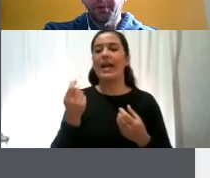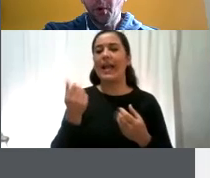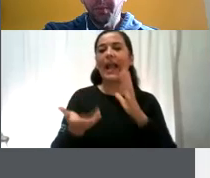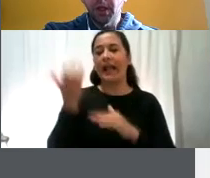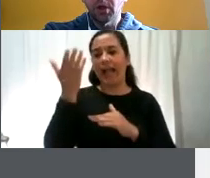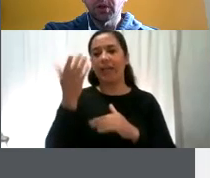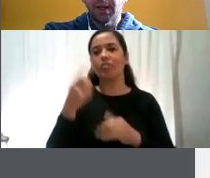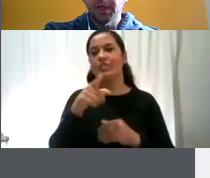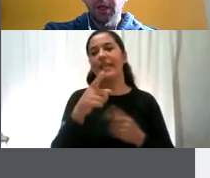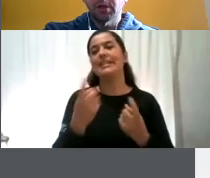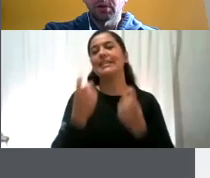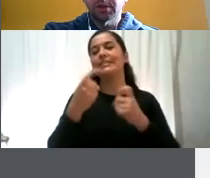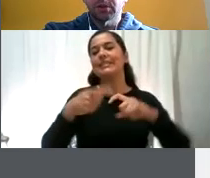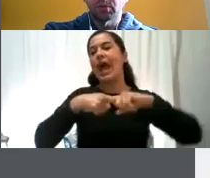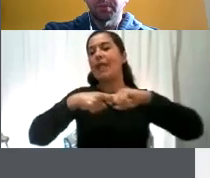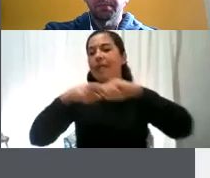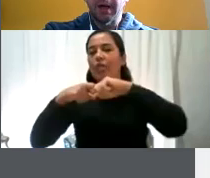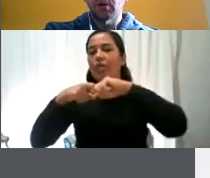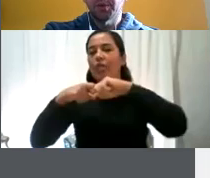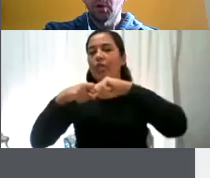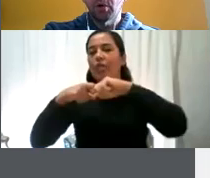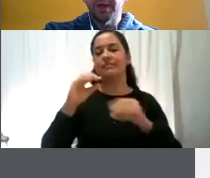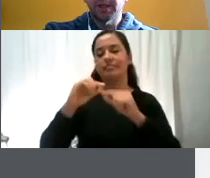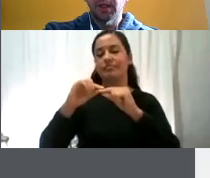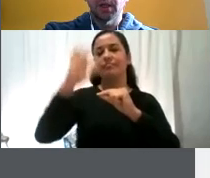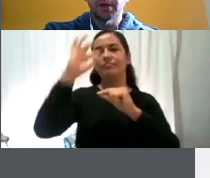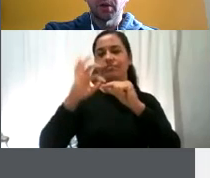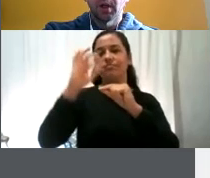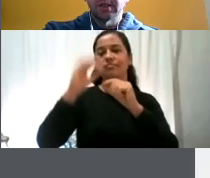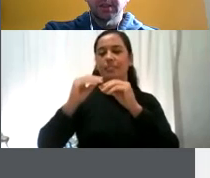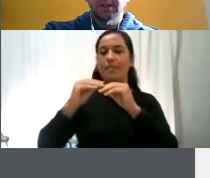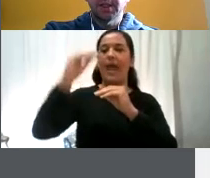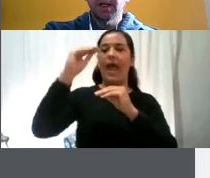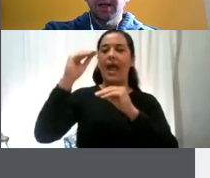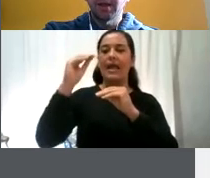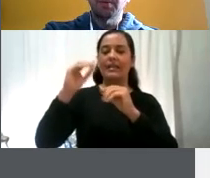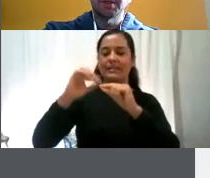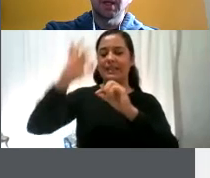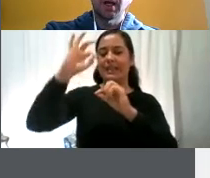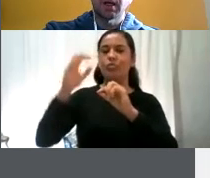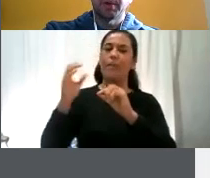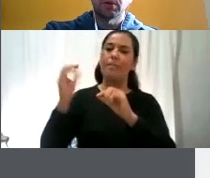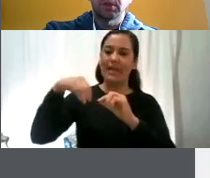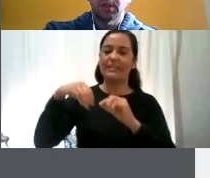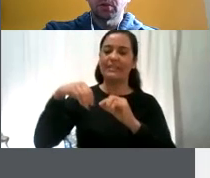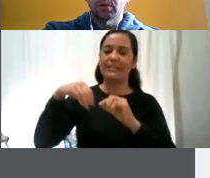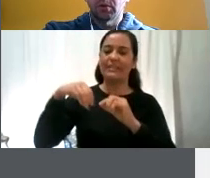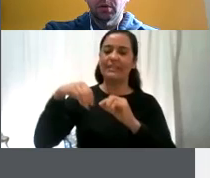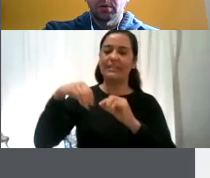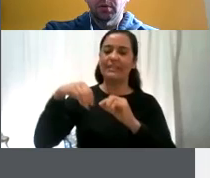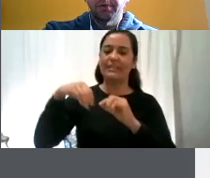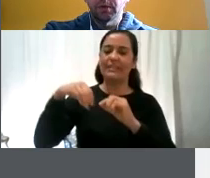espesor promedio también, entonces es más de hormigón, más de hierro. Sí, sería la desventaja, pero si